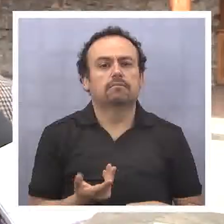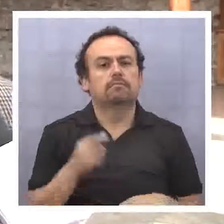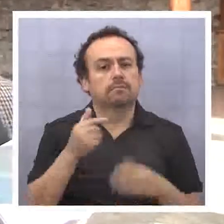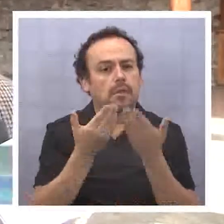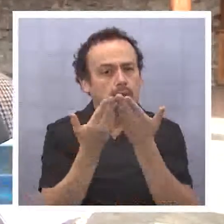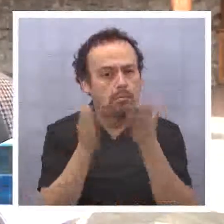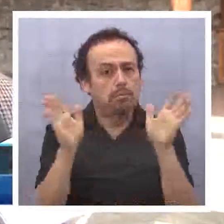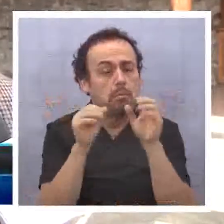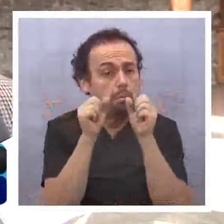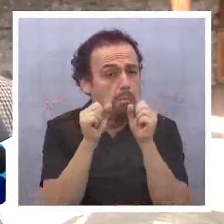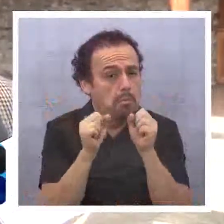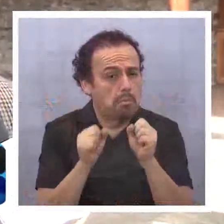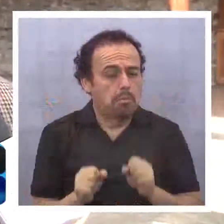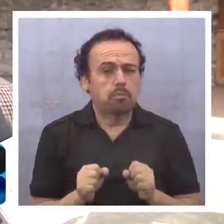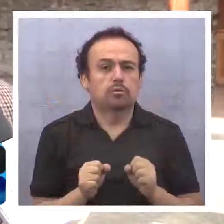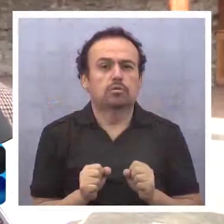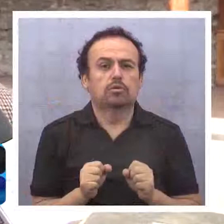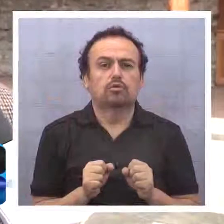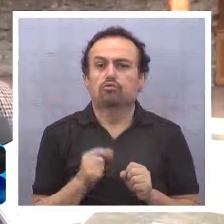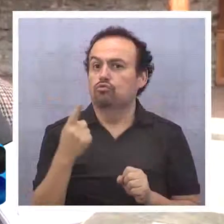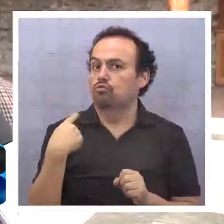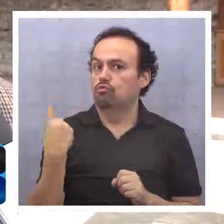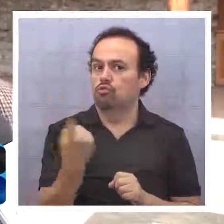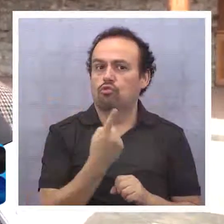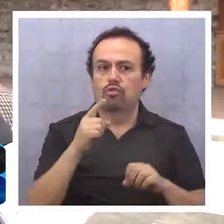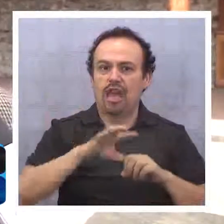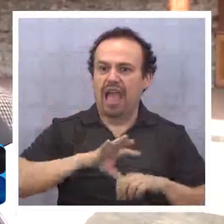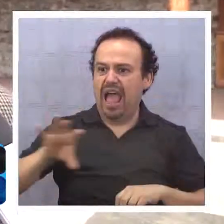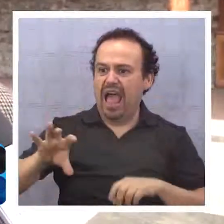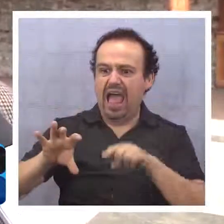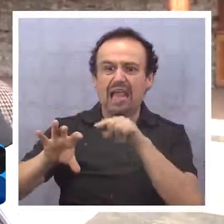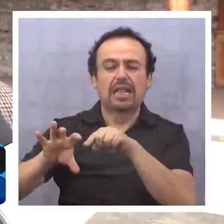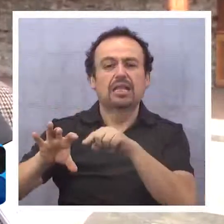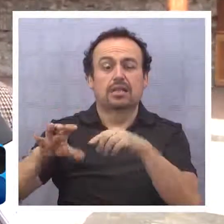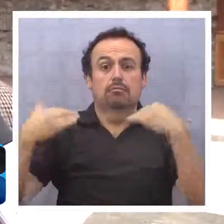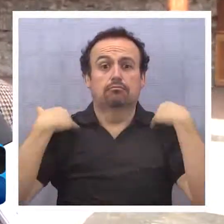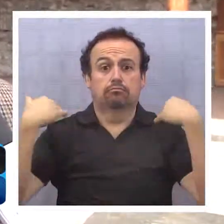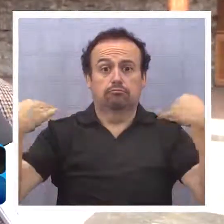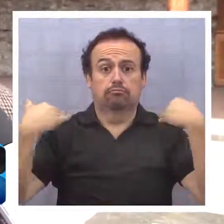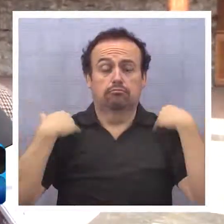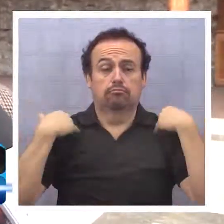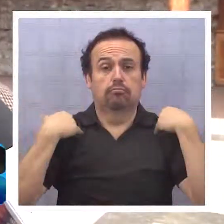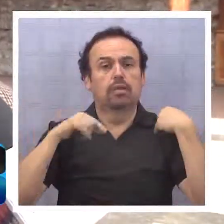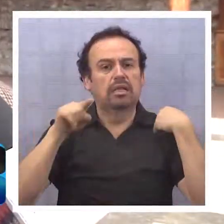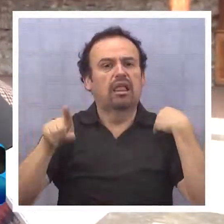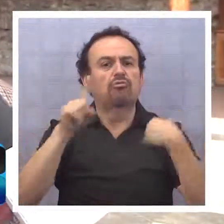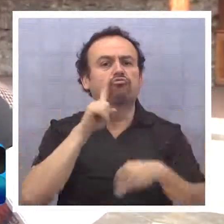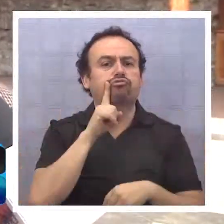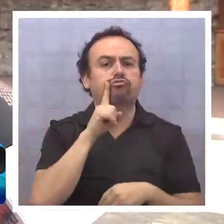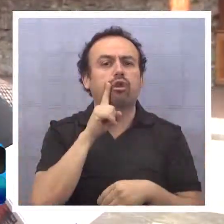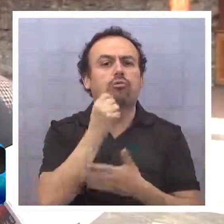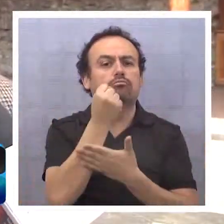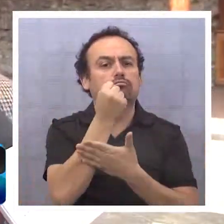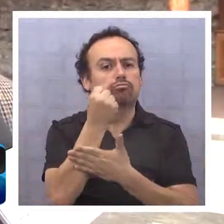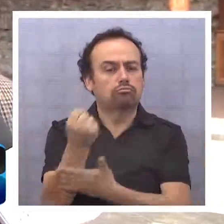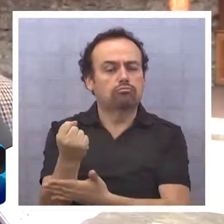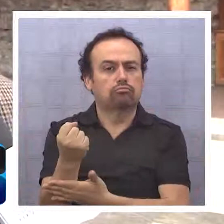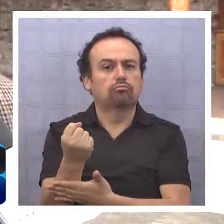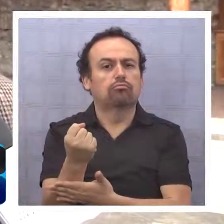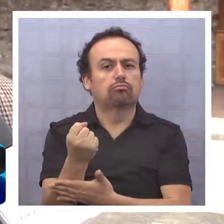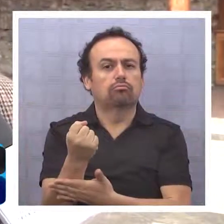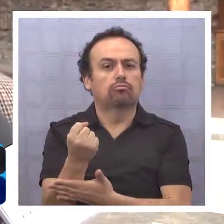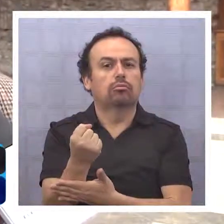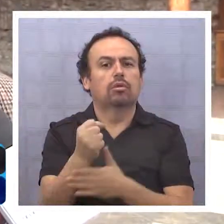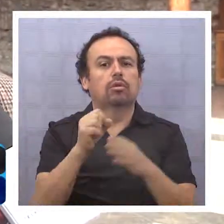posibilidad para que todo lo que es el área de Educación Física principalmente tenga una asesoría de parte de